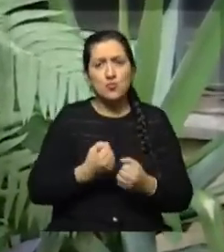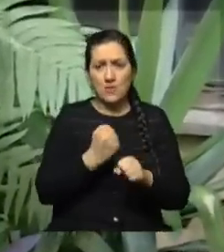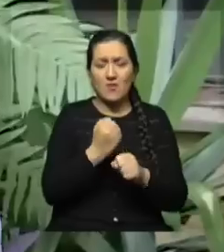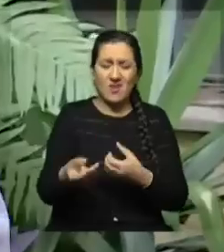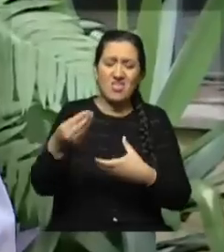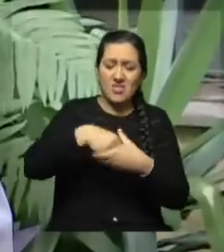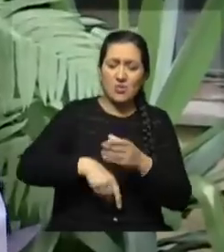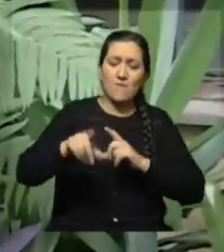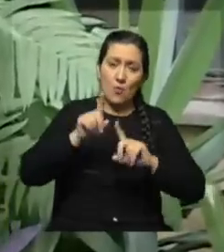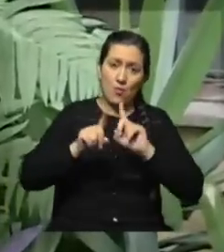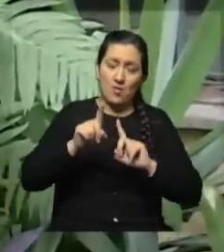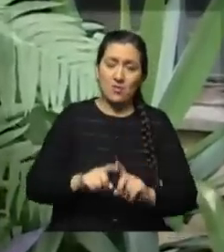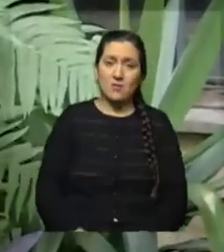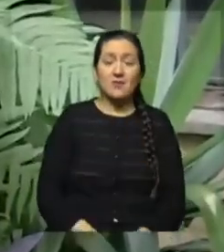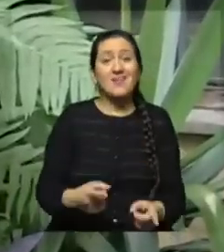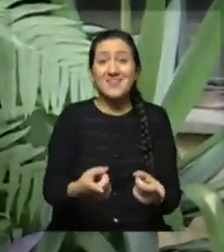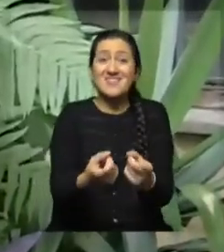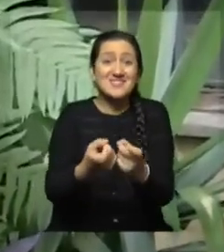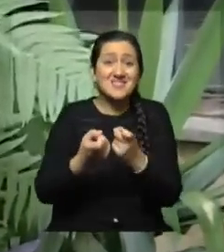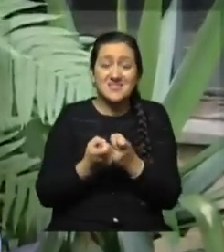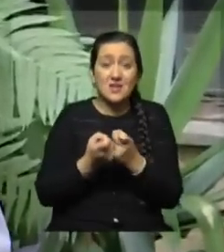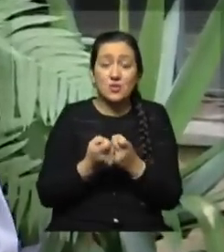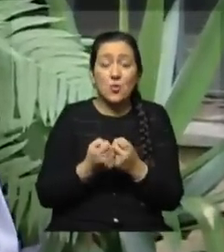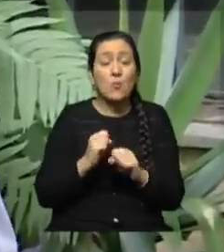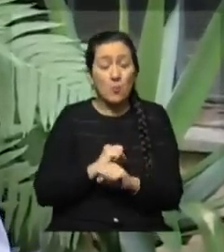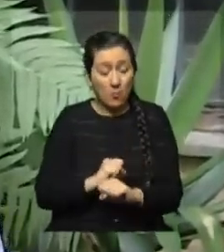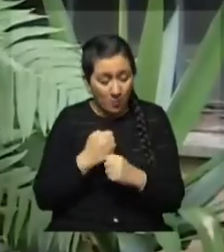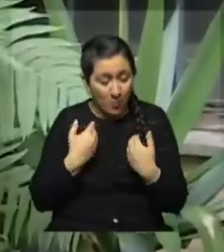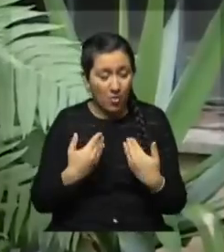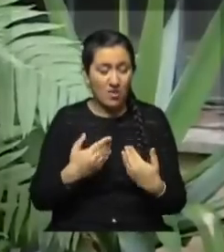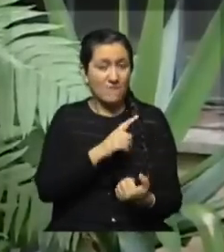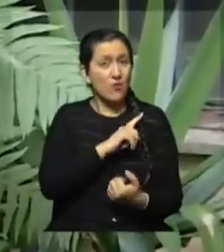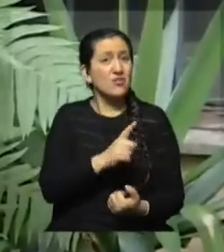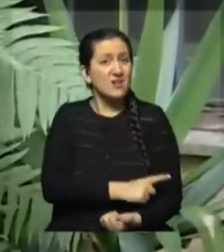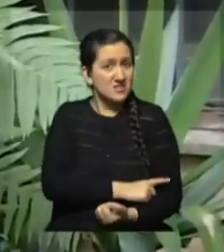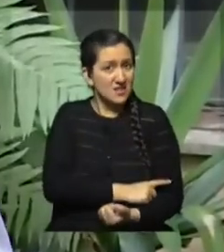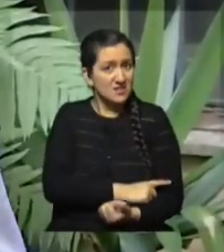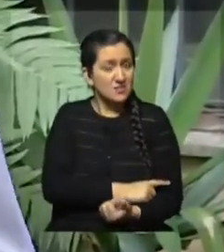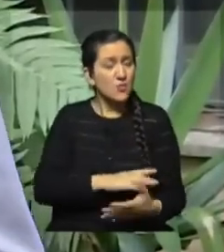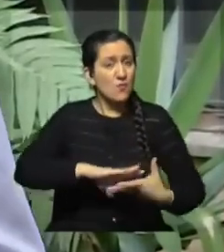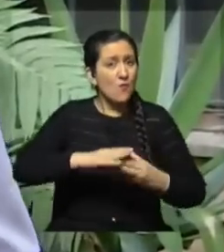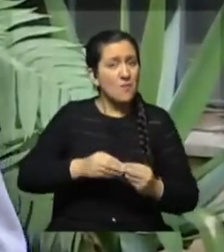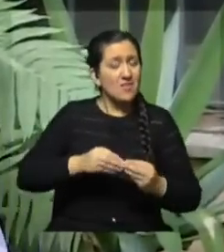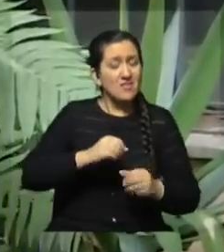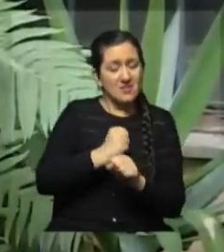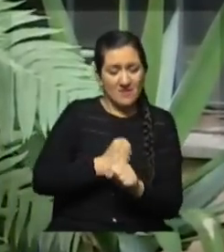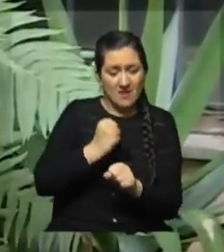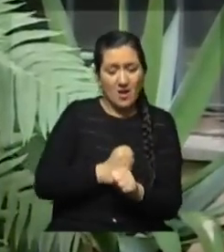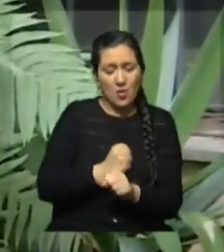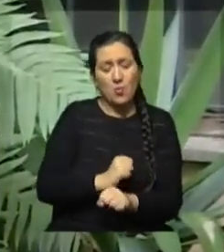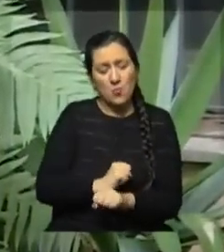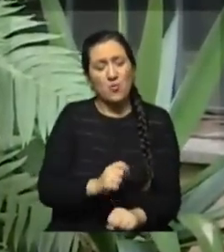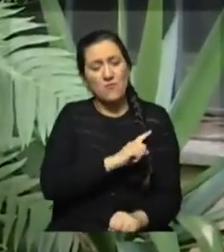y es necesario digamos poder fortalecer sus condiciones de trabajo poder